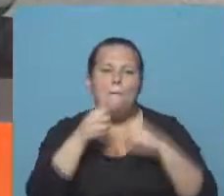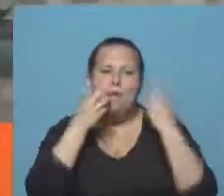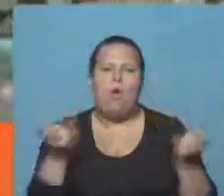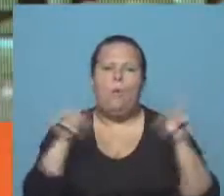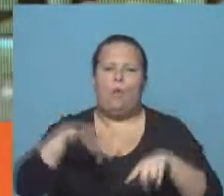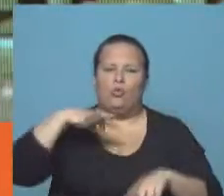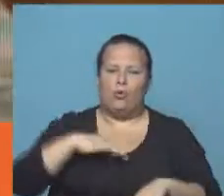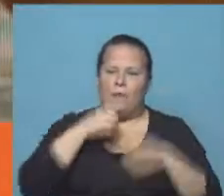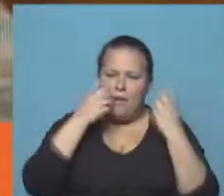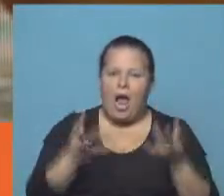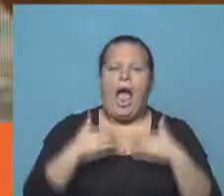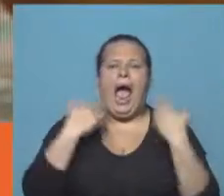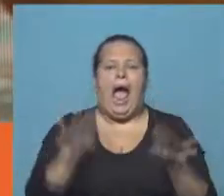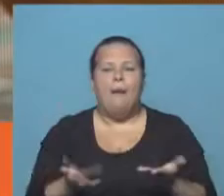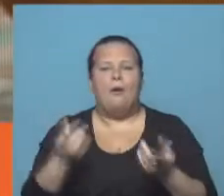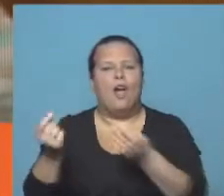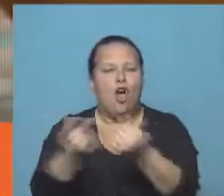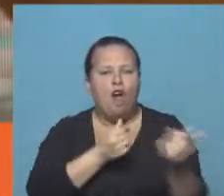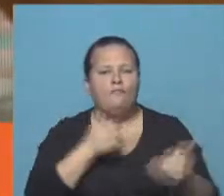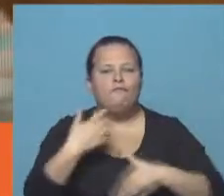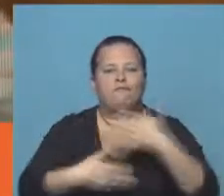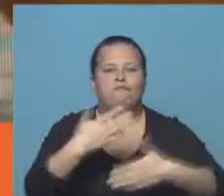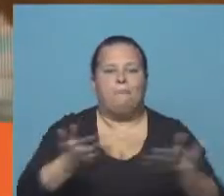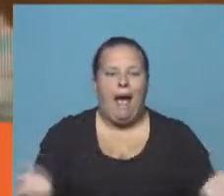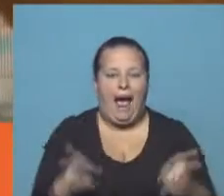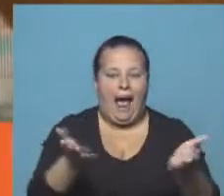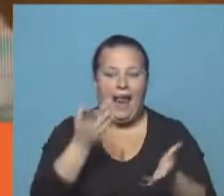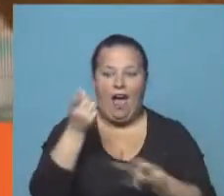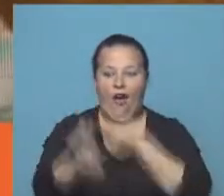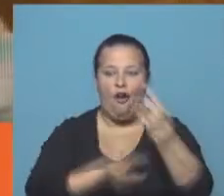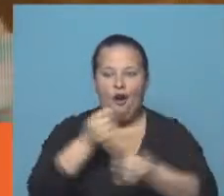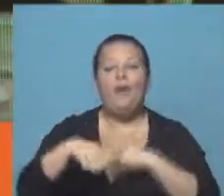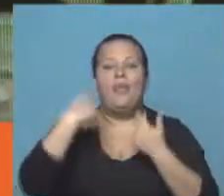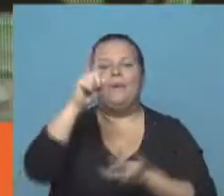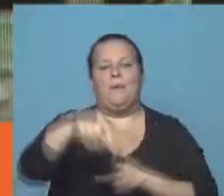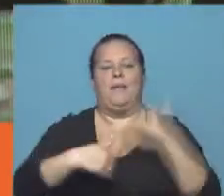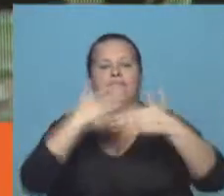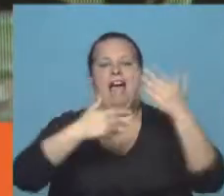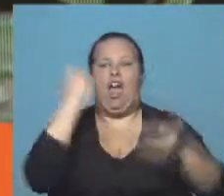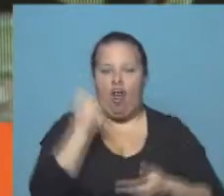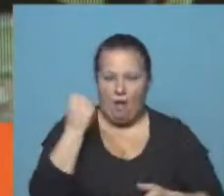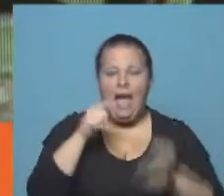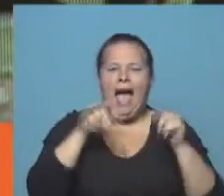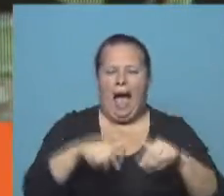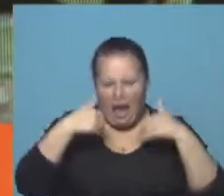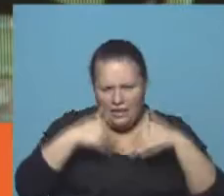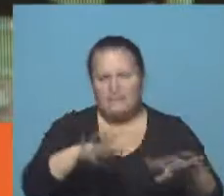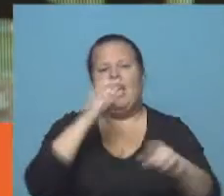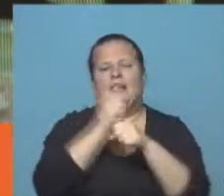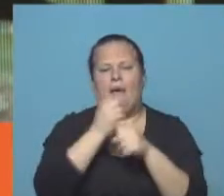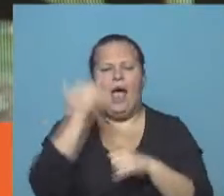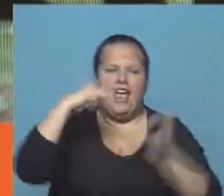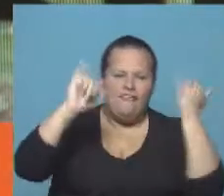poder adquisitivo, en utilizar el consumo como el motor de impulso de la demanda que después genere crecimiento económico, y ahí sí, trabajar sobre